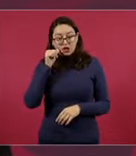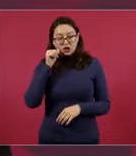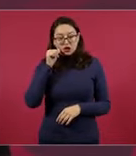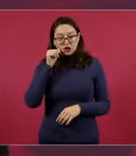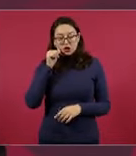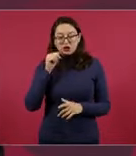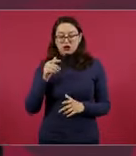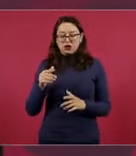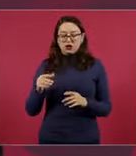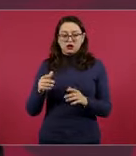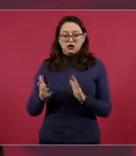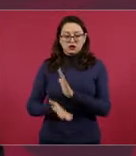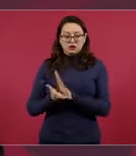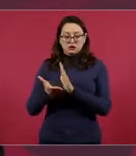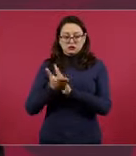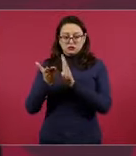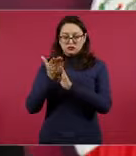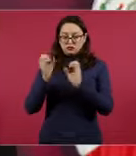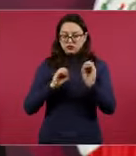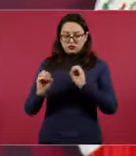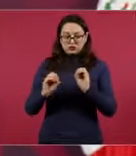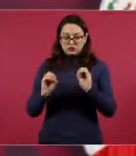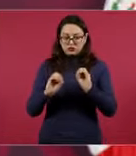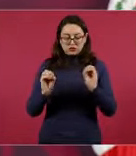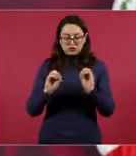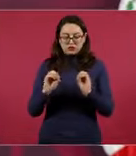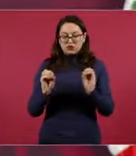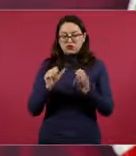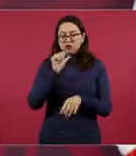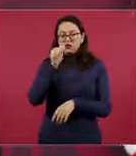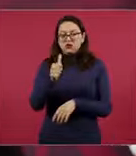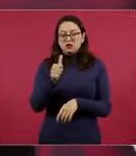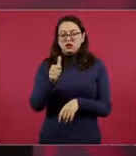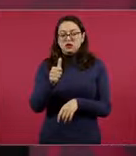mañana, porque se está, sí.